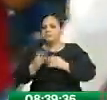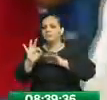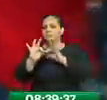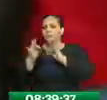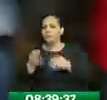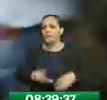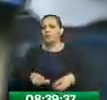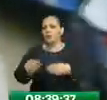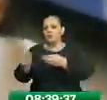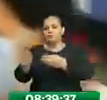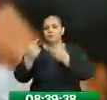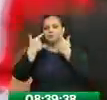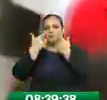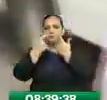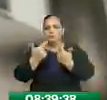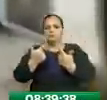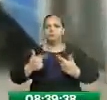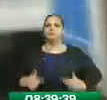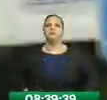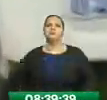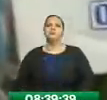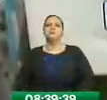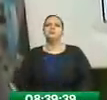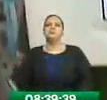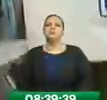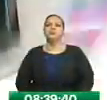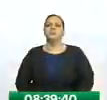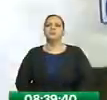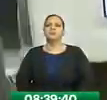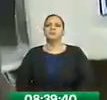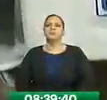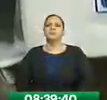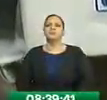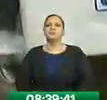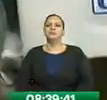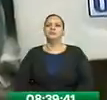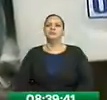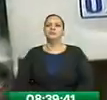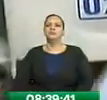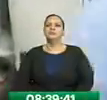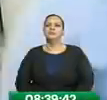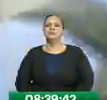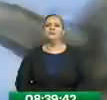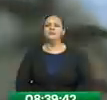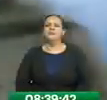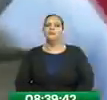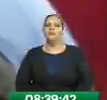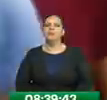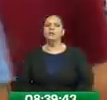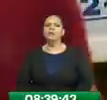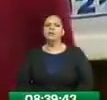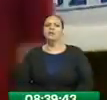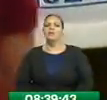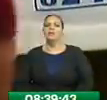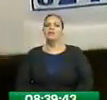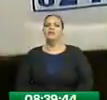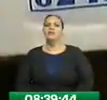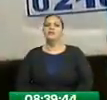que ya comenzar a trabajar, a formar parte de la reactivación y para llevar también el pan nuestro cada día a sus